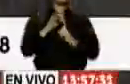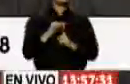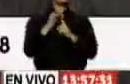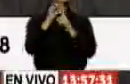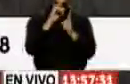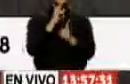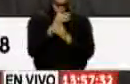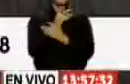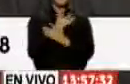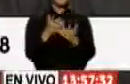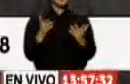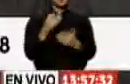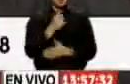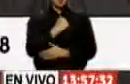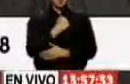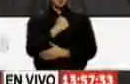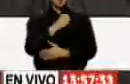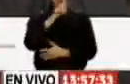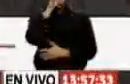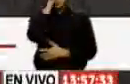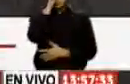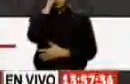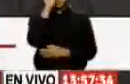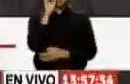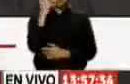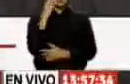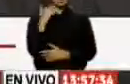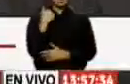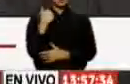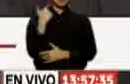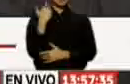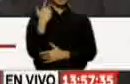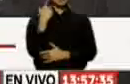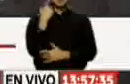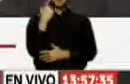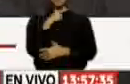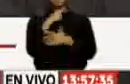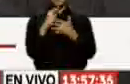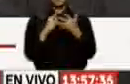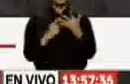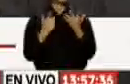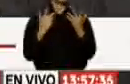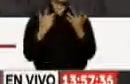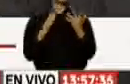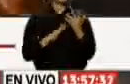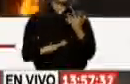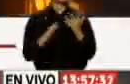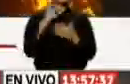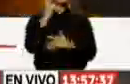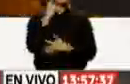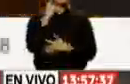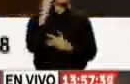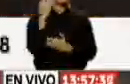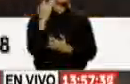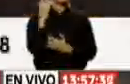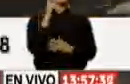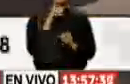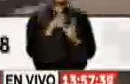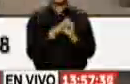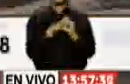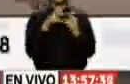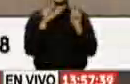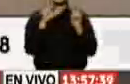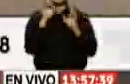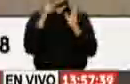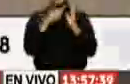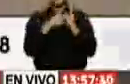Como patrimonio cultural inmaterial, consta ya dentro de la lista representativa de este patrimonio. Se espera la asistencia de unas